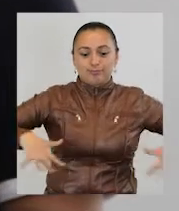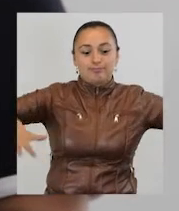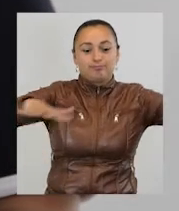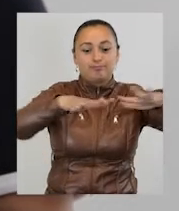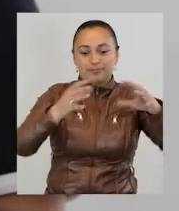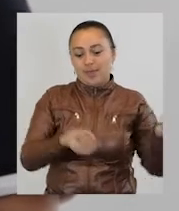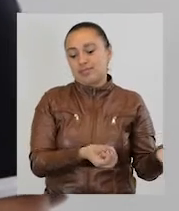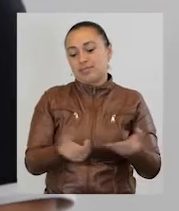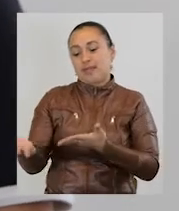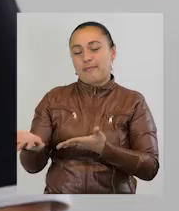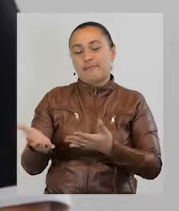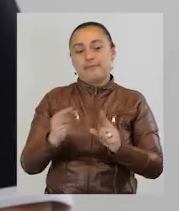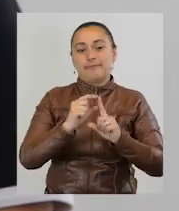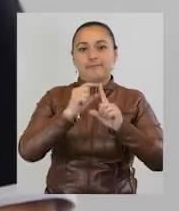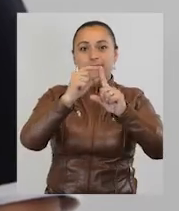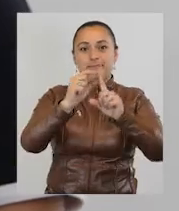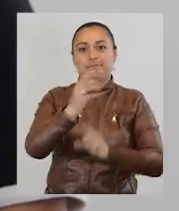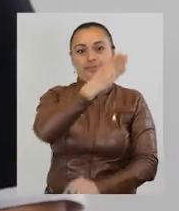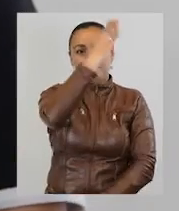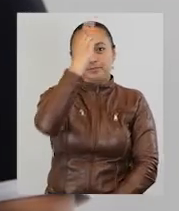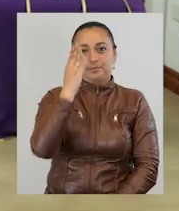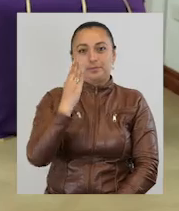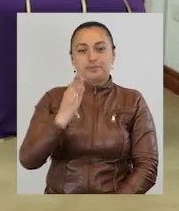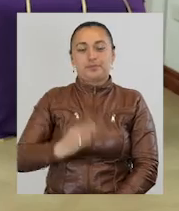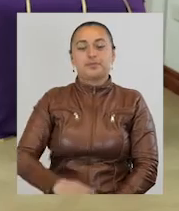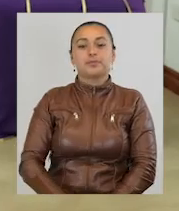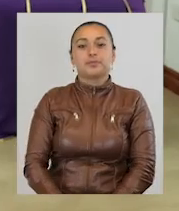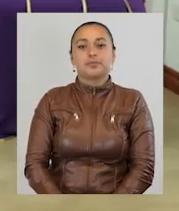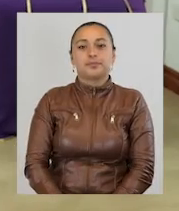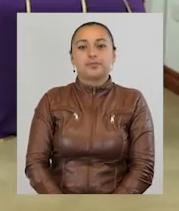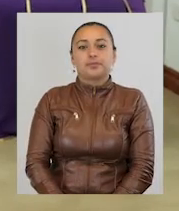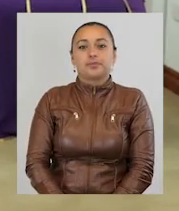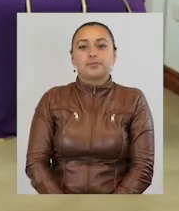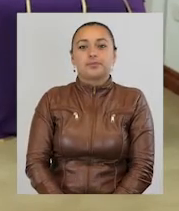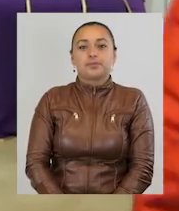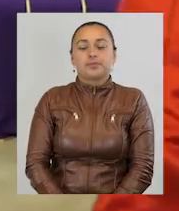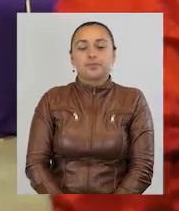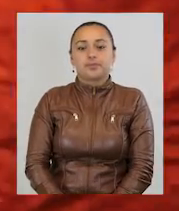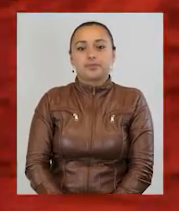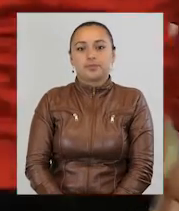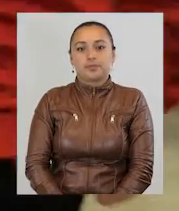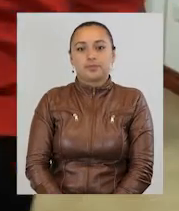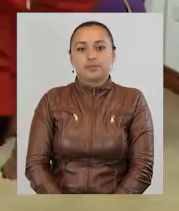Éufrates. Palabra de Dios. Te alabamos, Señor.